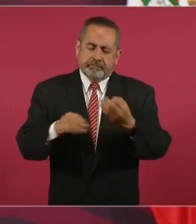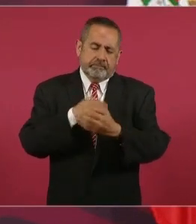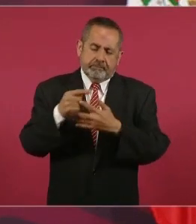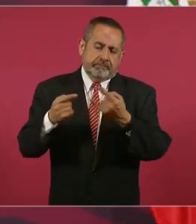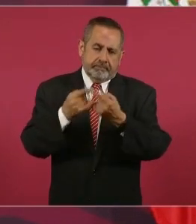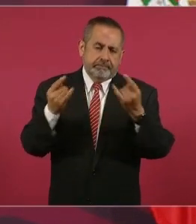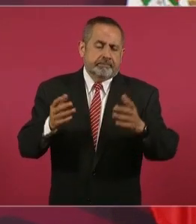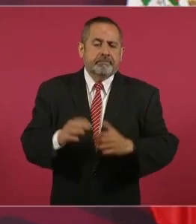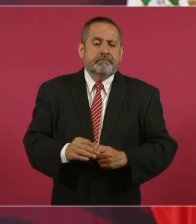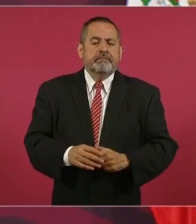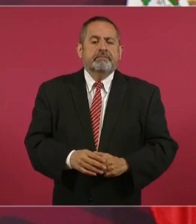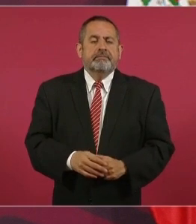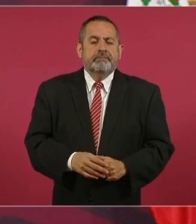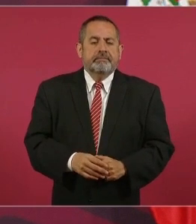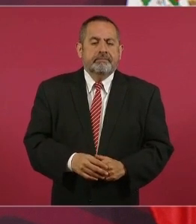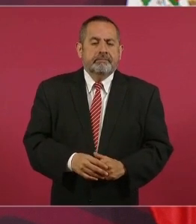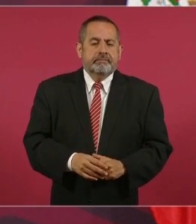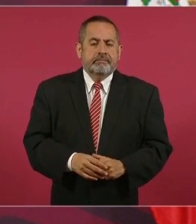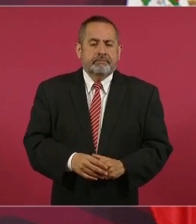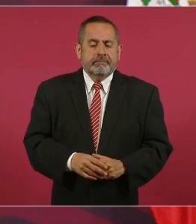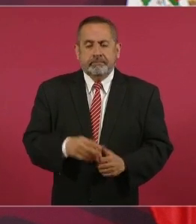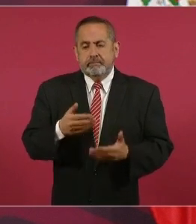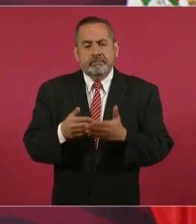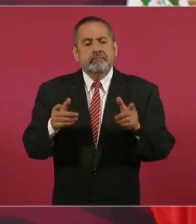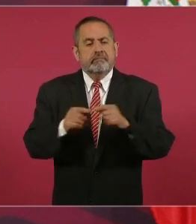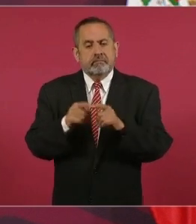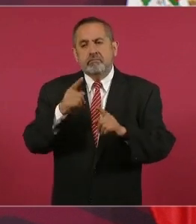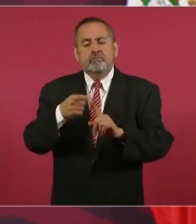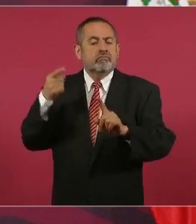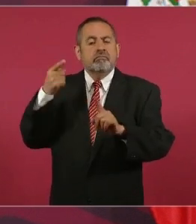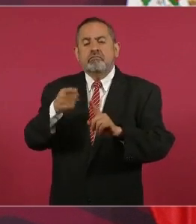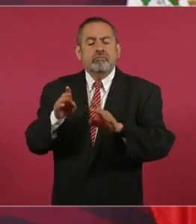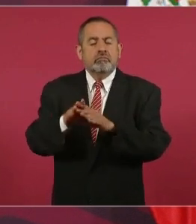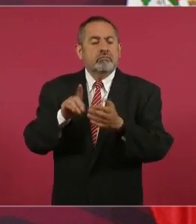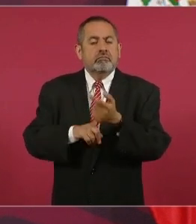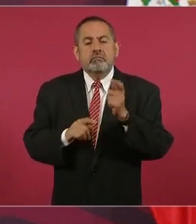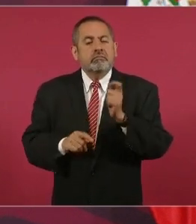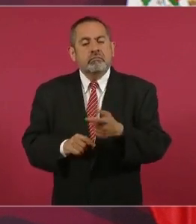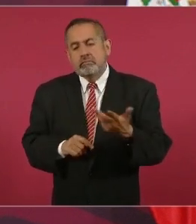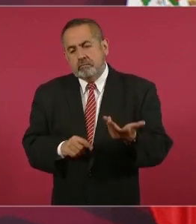la historia. Pero ahora el propósito es